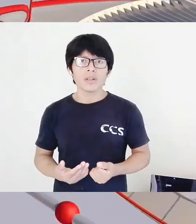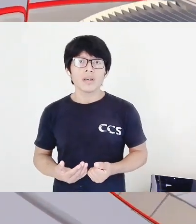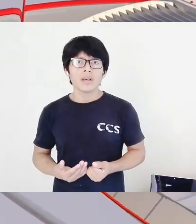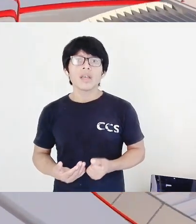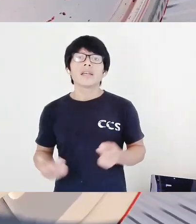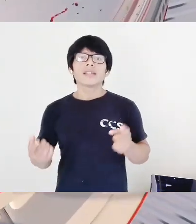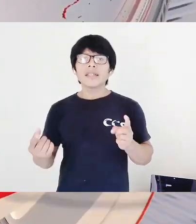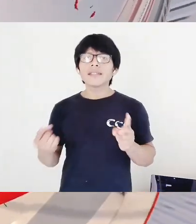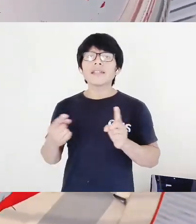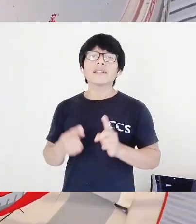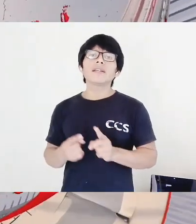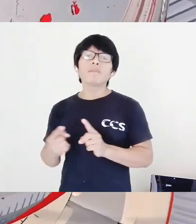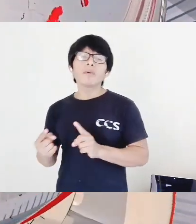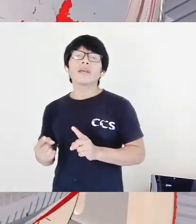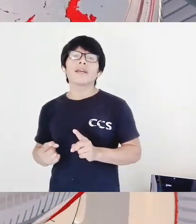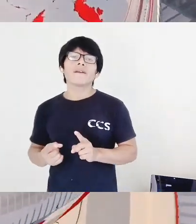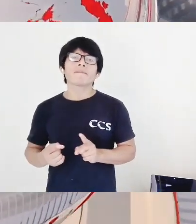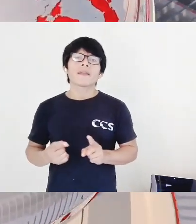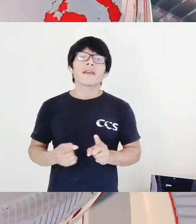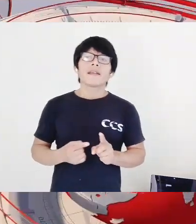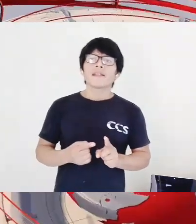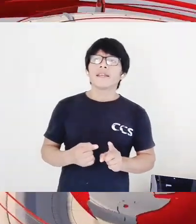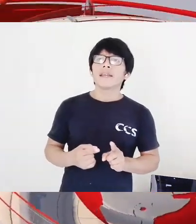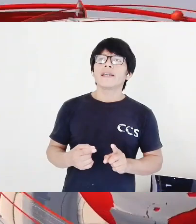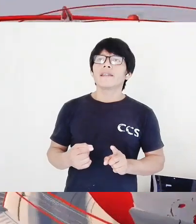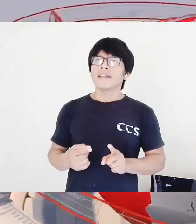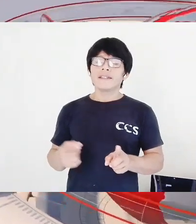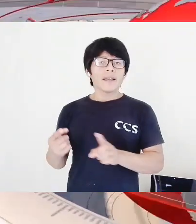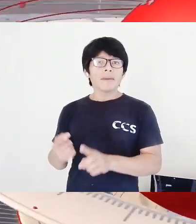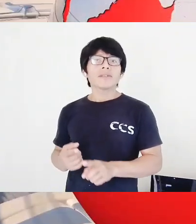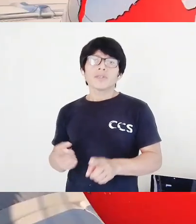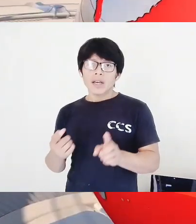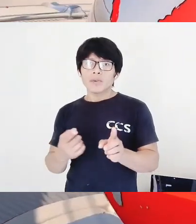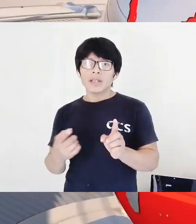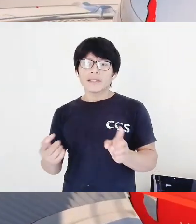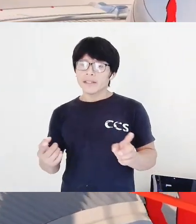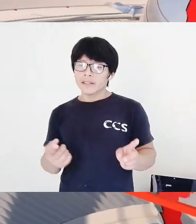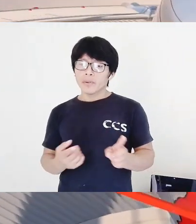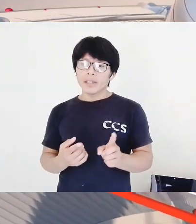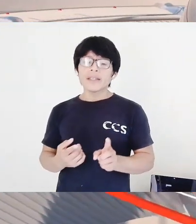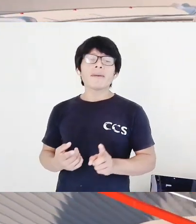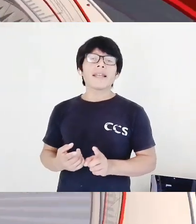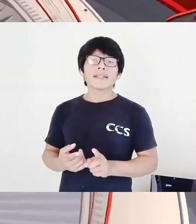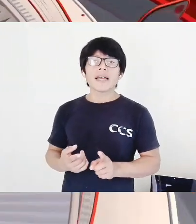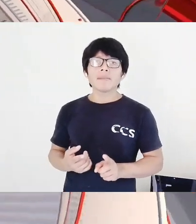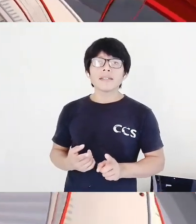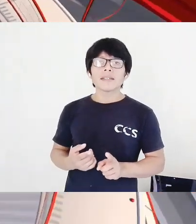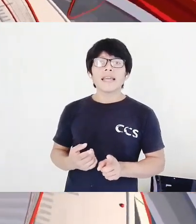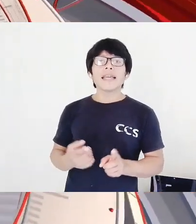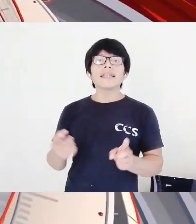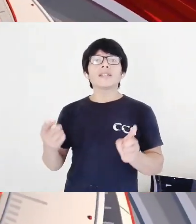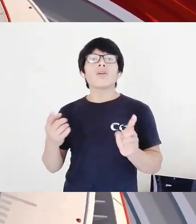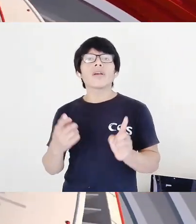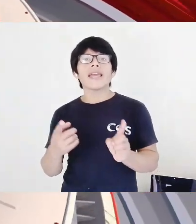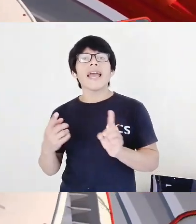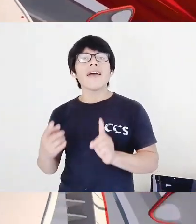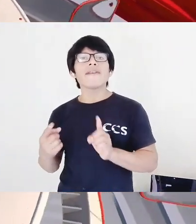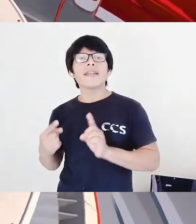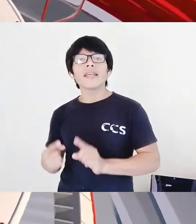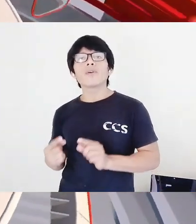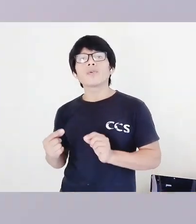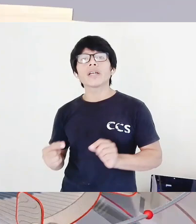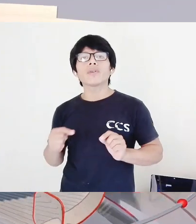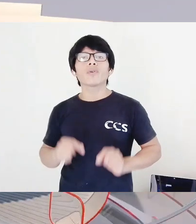Unidos. Y este tipo de temas, o sea, con el tema de las armas, es lo que